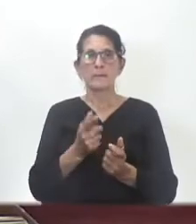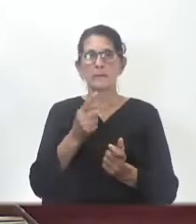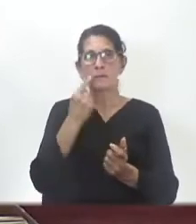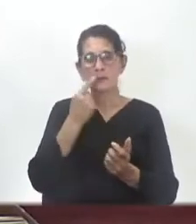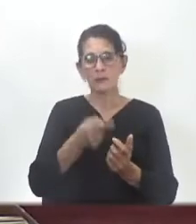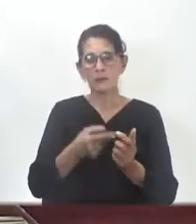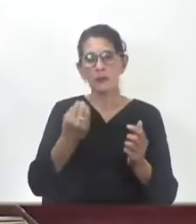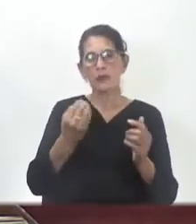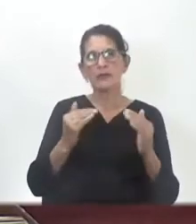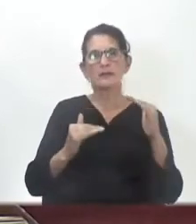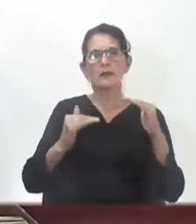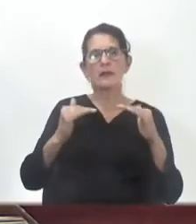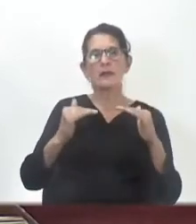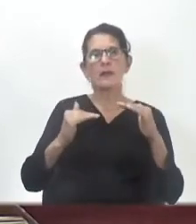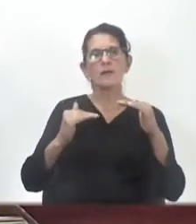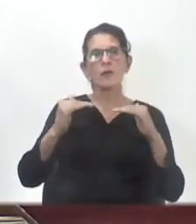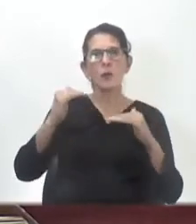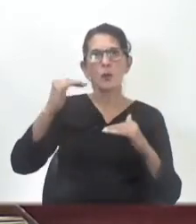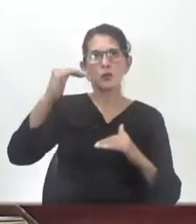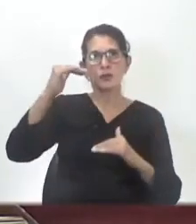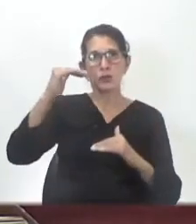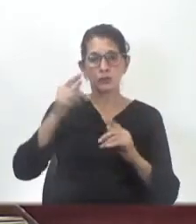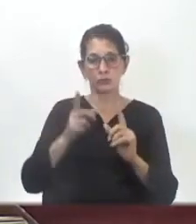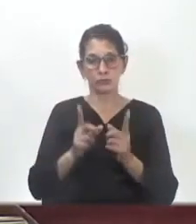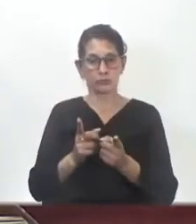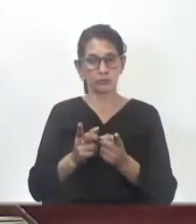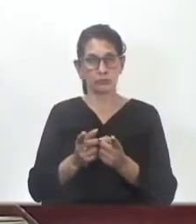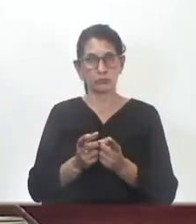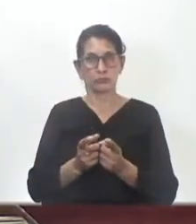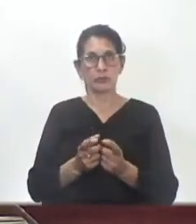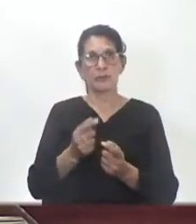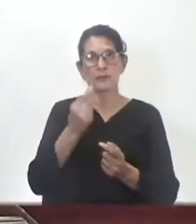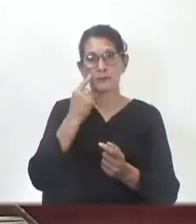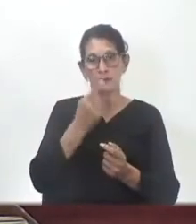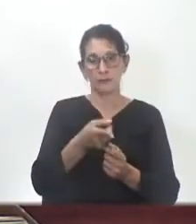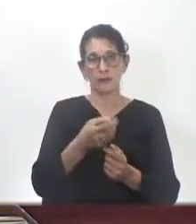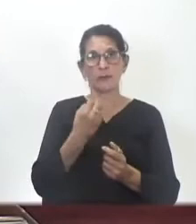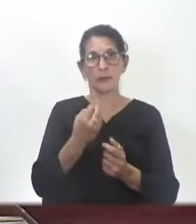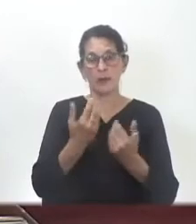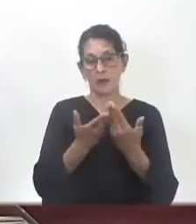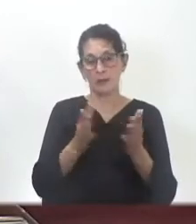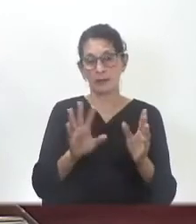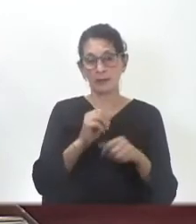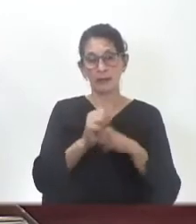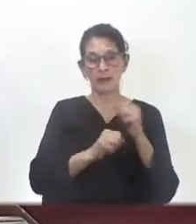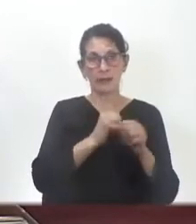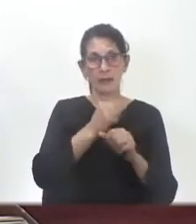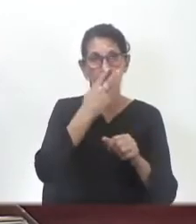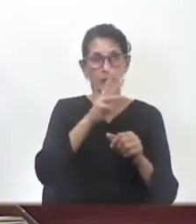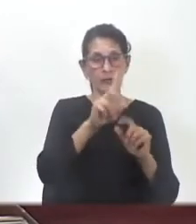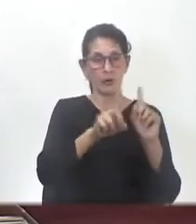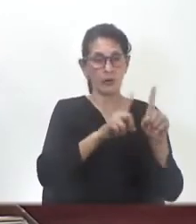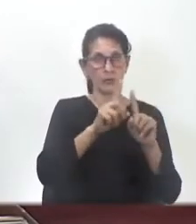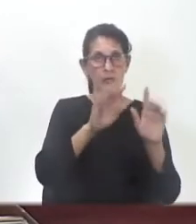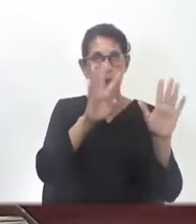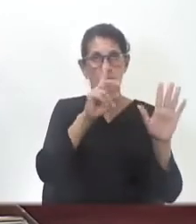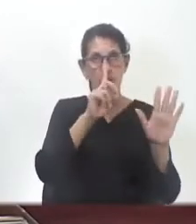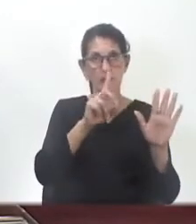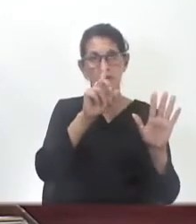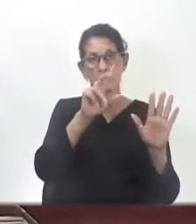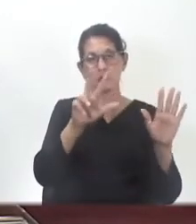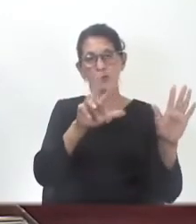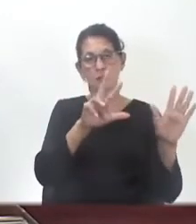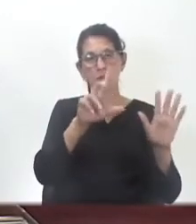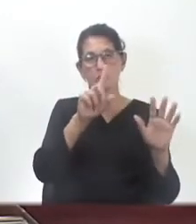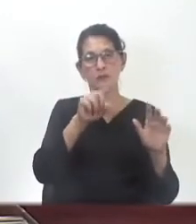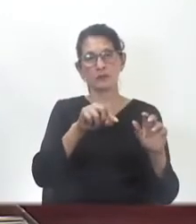la evolución del sistema penitenciario y la proyección de la misma. Veo que a partir del año 2011 teníamos 9.185 personas